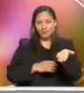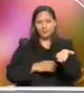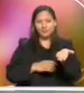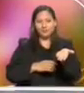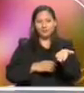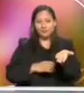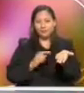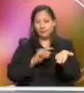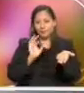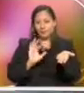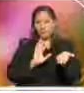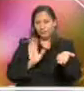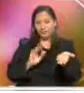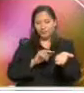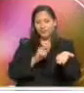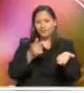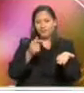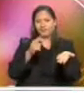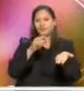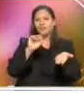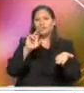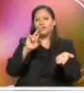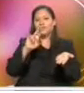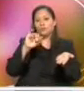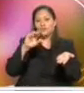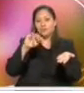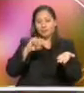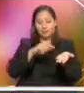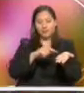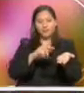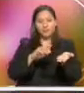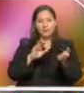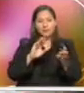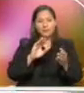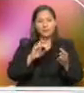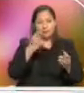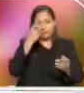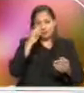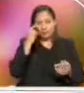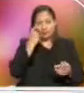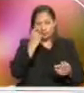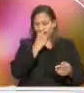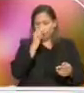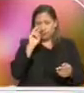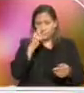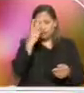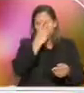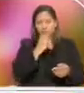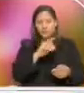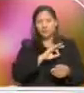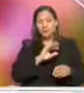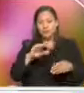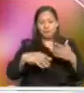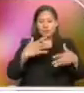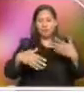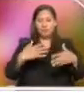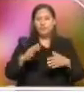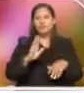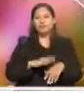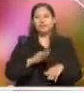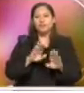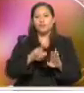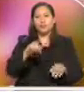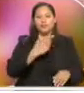Ahí las tenemos. ¿no? Los pedacitos Entonces, de sí, surimi. esto se lo podemos poner encima para que le dé vista, esto lo podemos revolver, Sí. como a ustedes más les